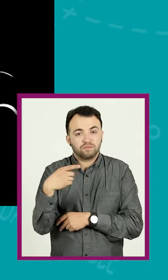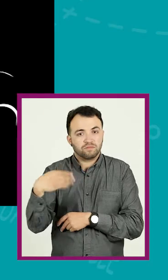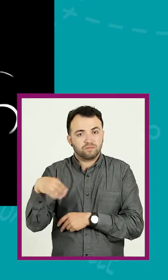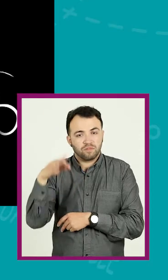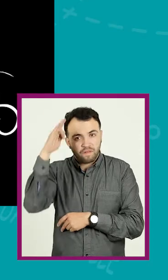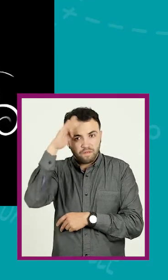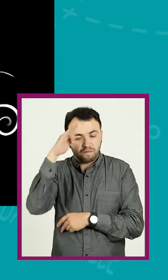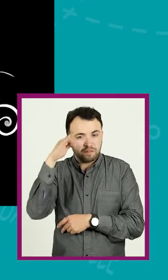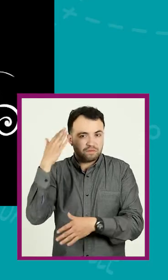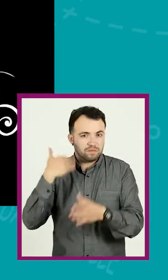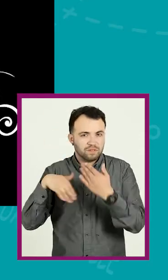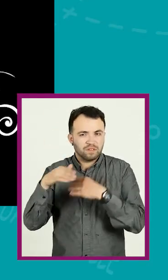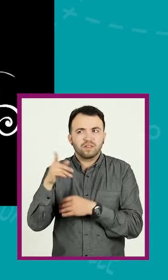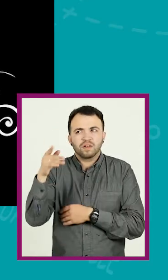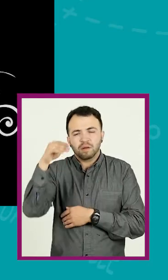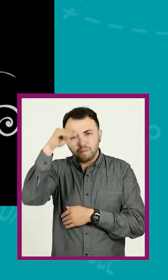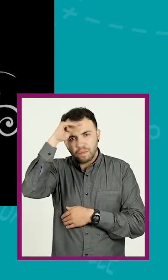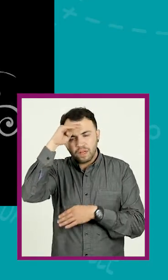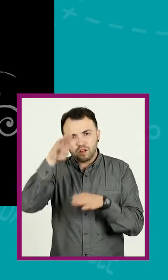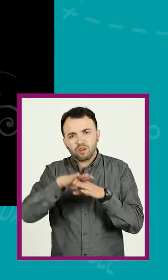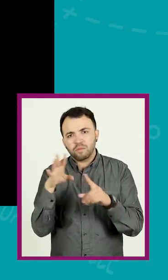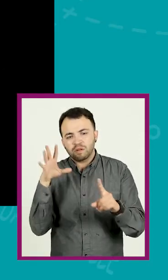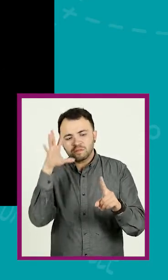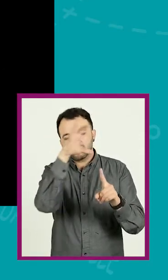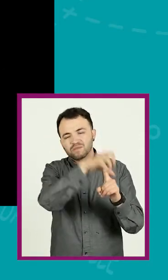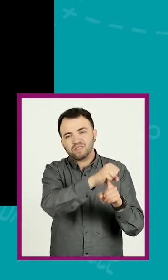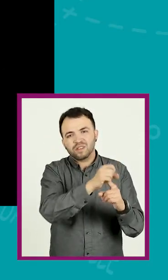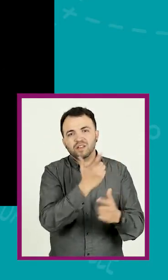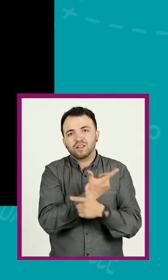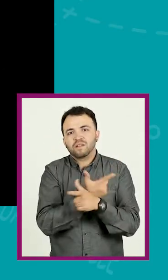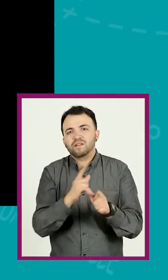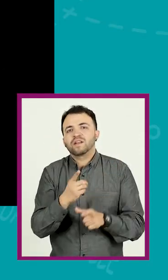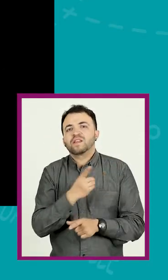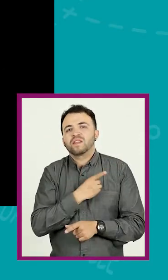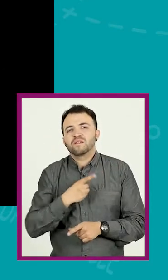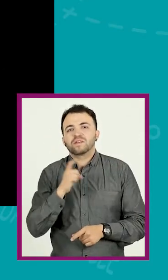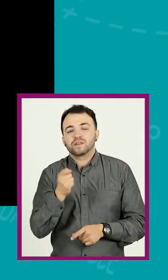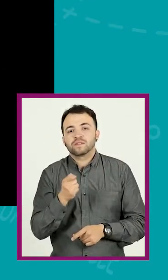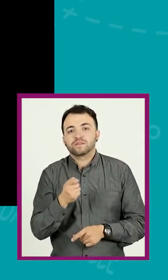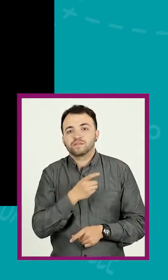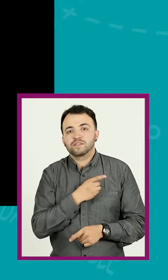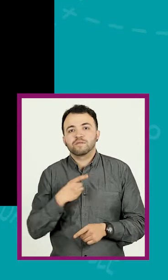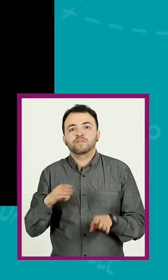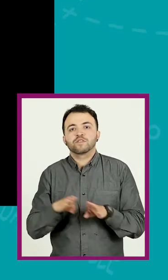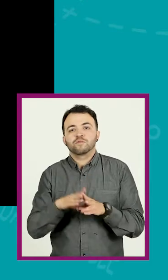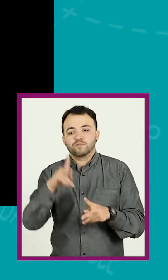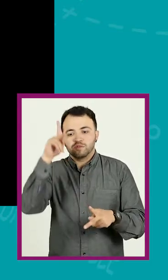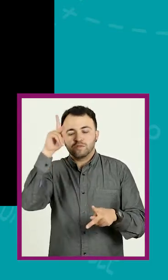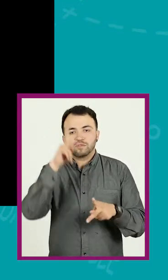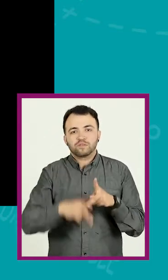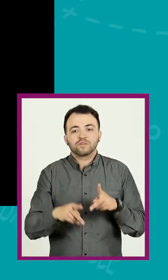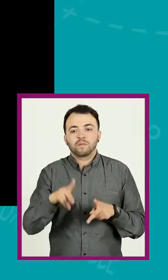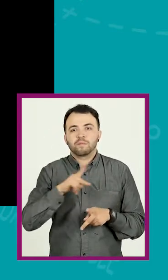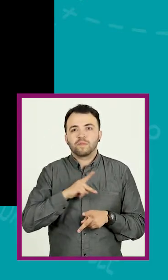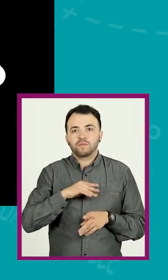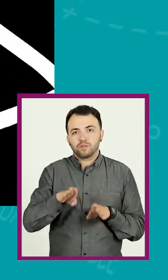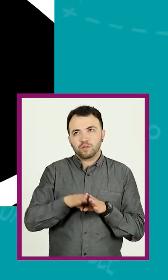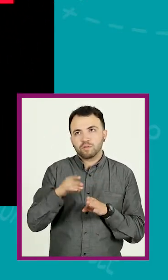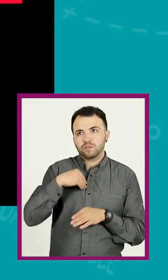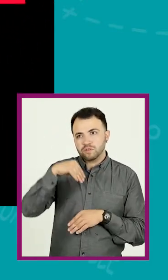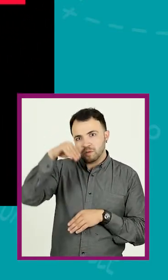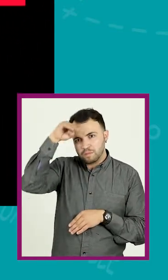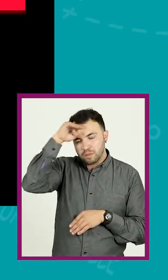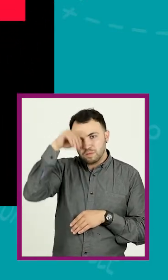del racionalismo fue el francés René Descartes, quien consideraba que para alcanzar la libertad, primero se